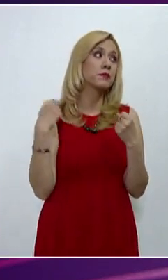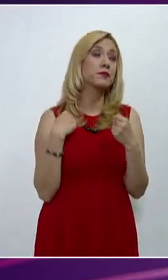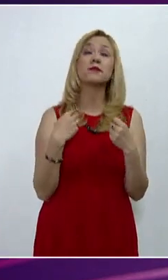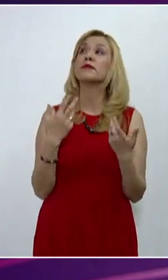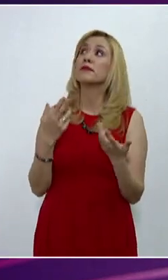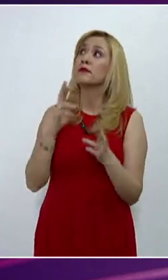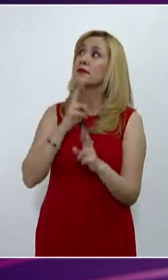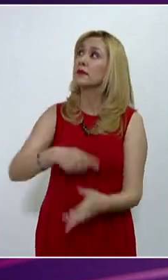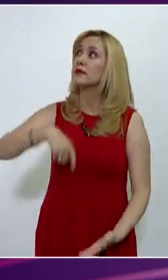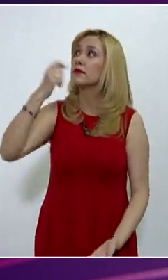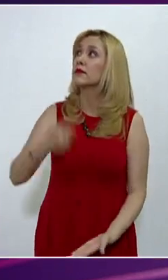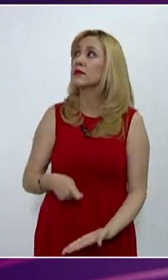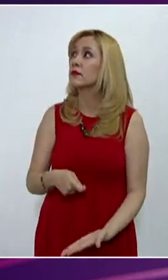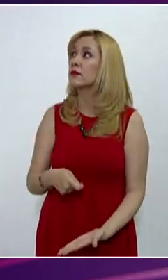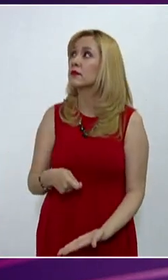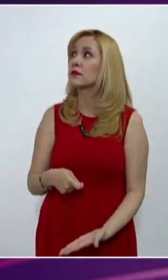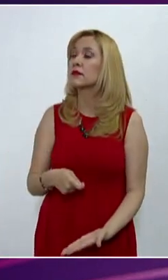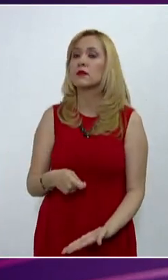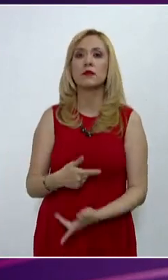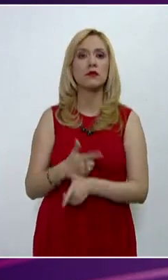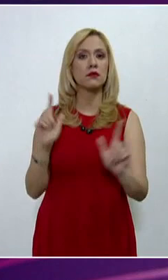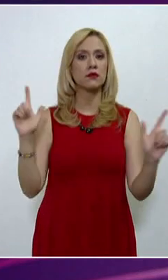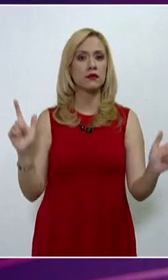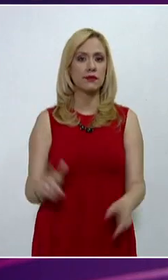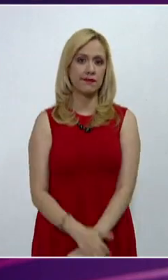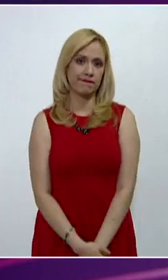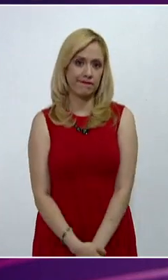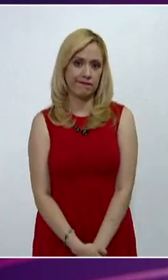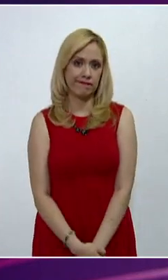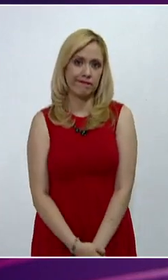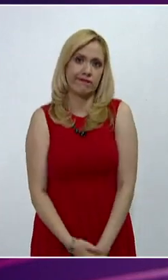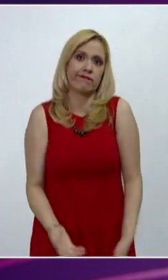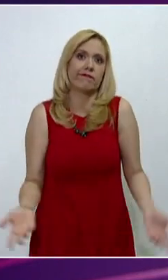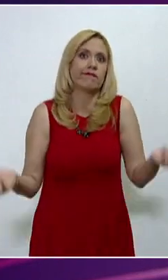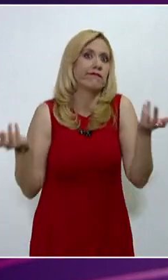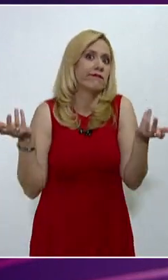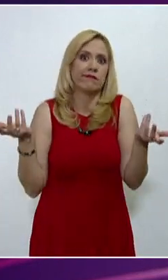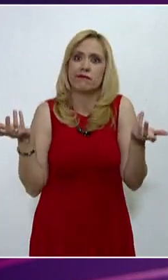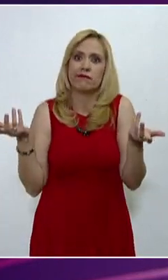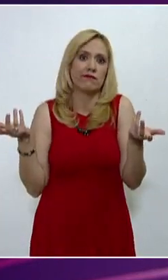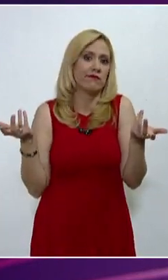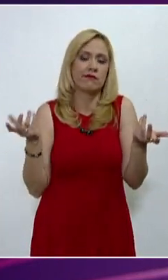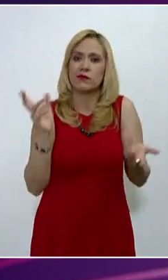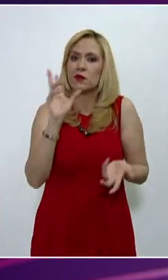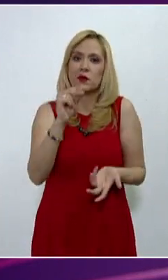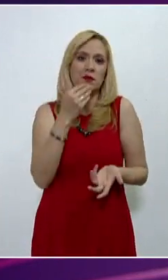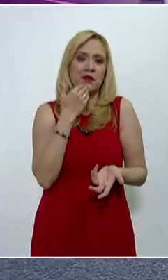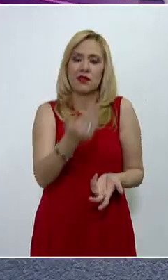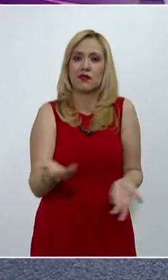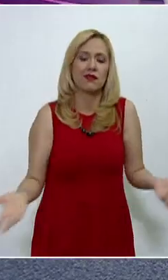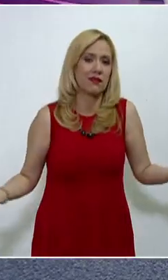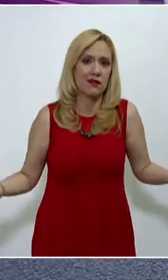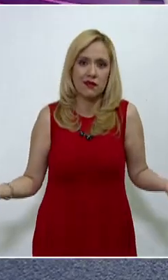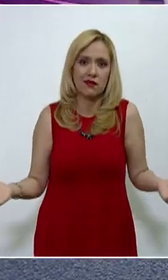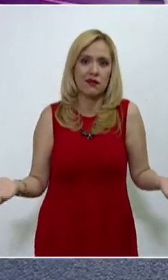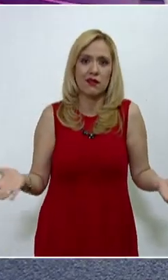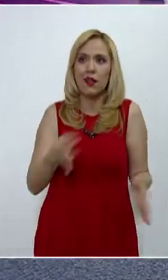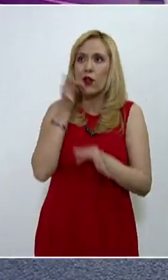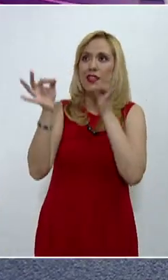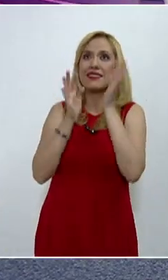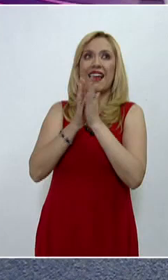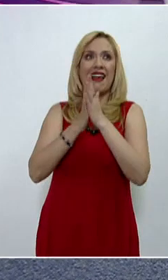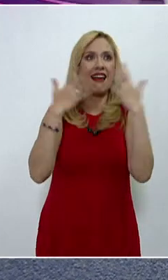sentencia, estarían siendo absueltas. Y esto me parece que no es una buena noticia. Obviamente,